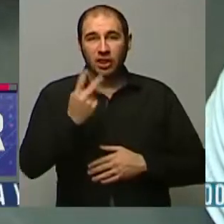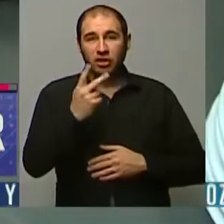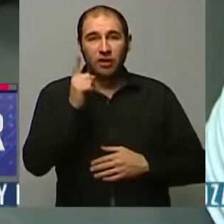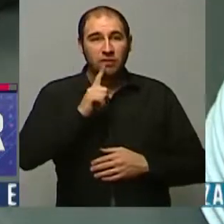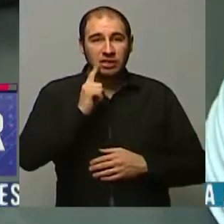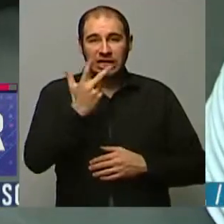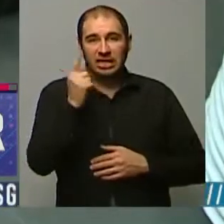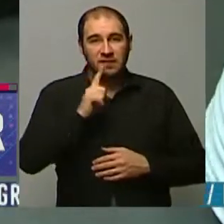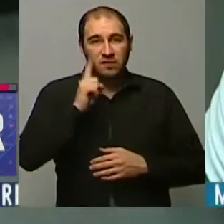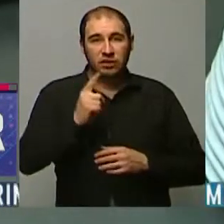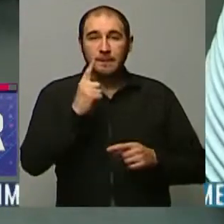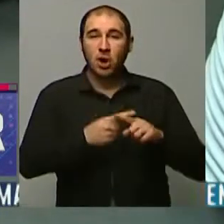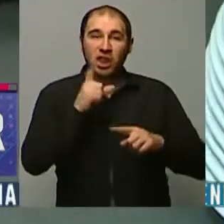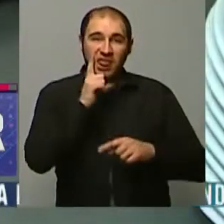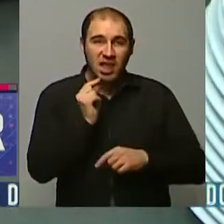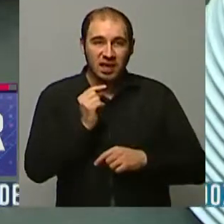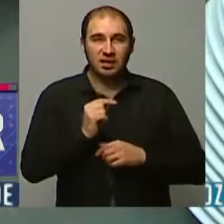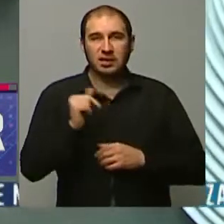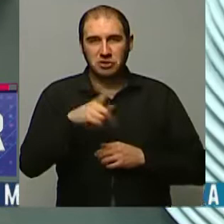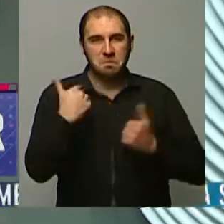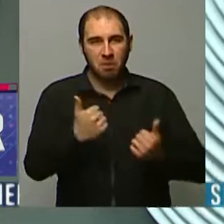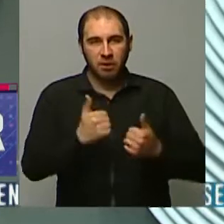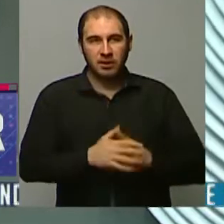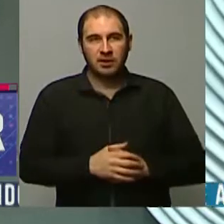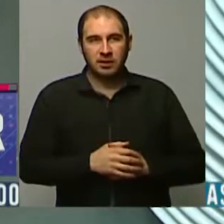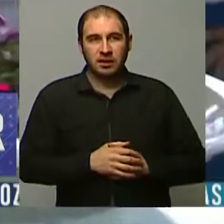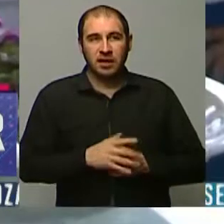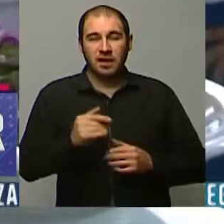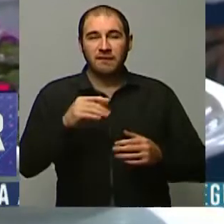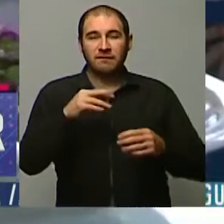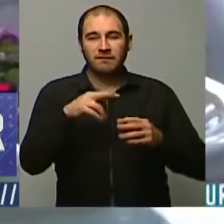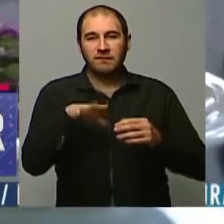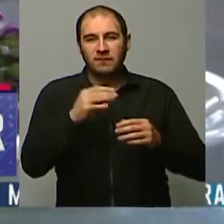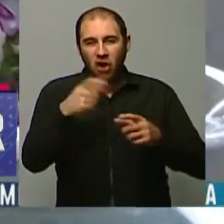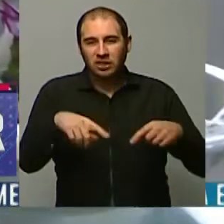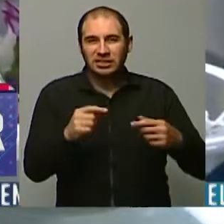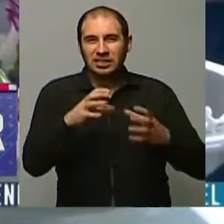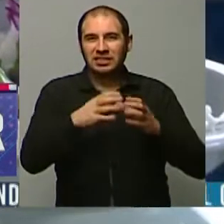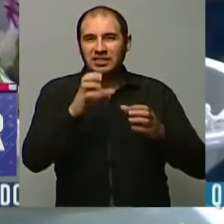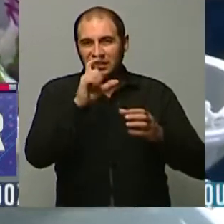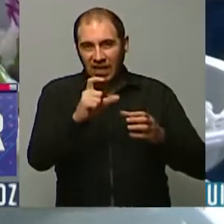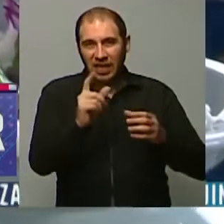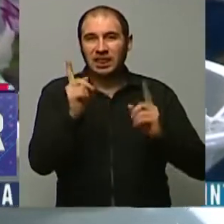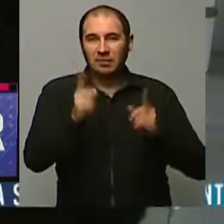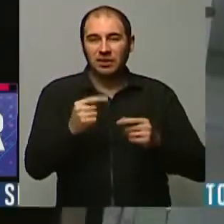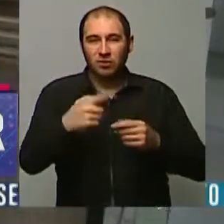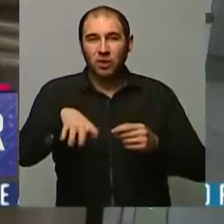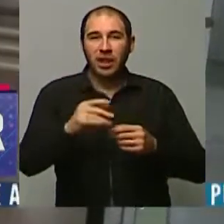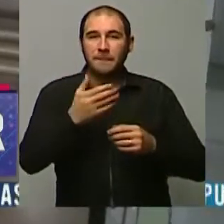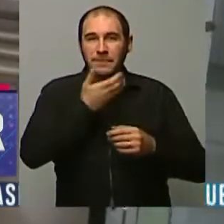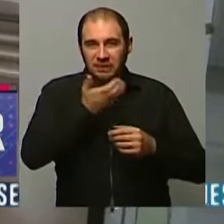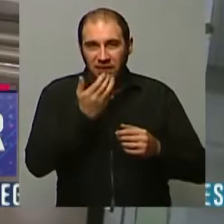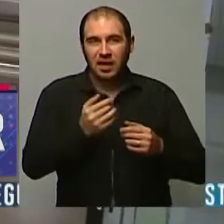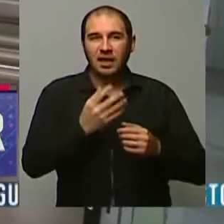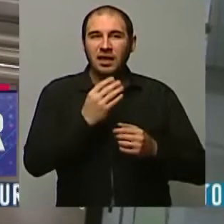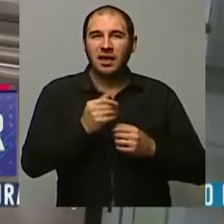frutas, tres frutas en el día estaría muy bien. Sobre todo vitamina C y antioxidantes que encontramos en las manzanas,